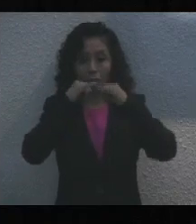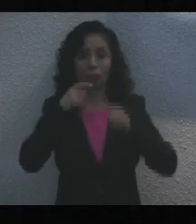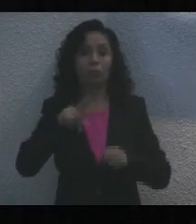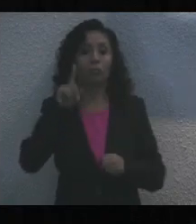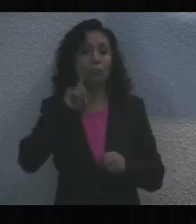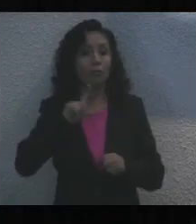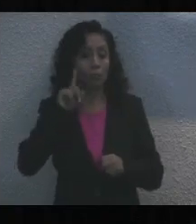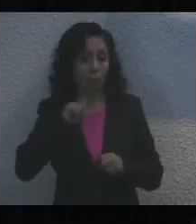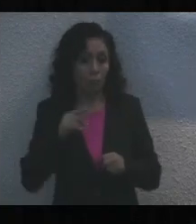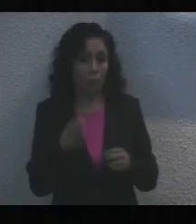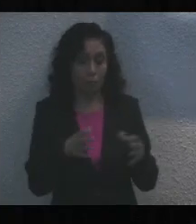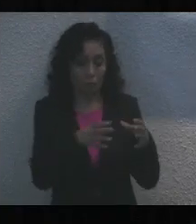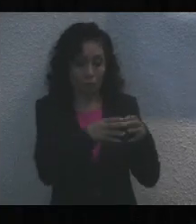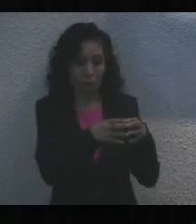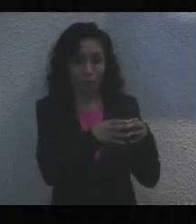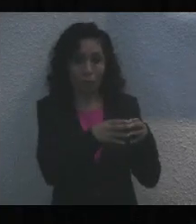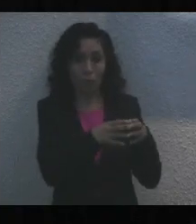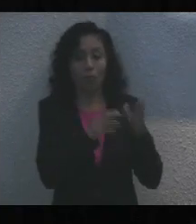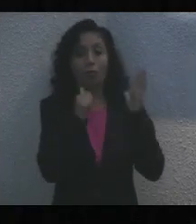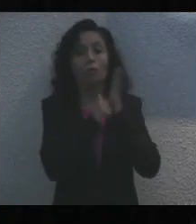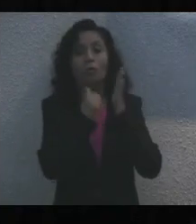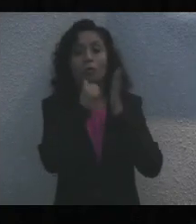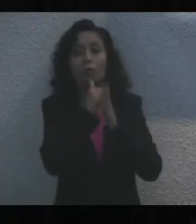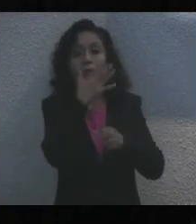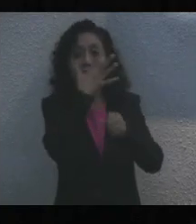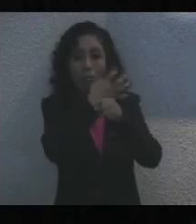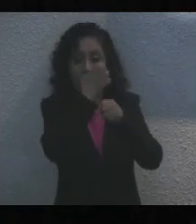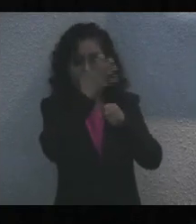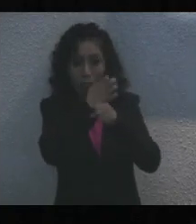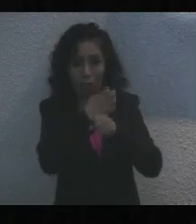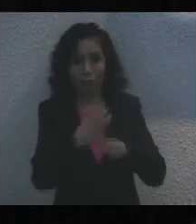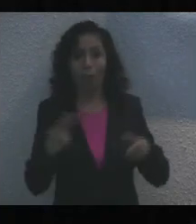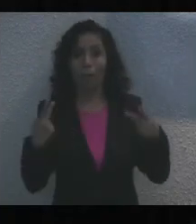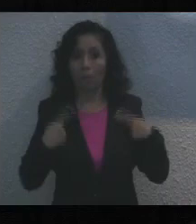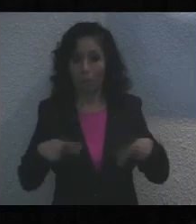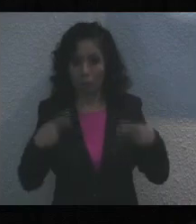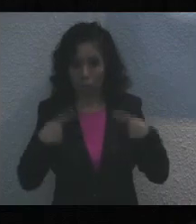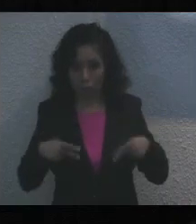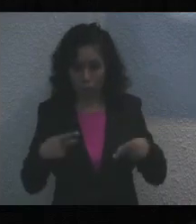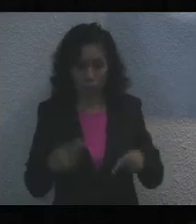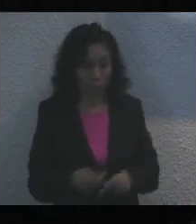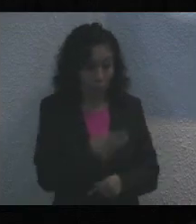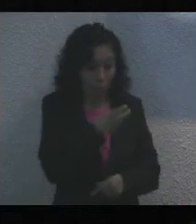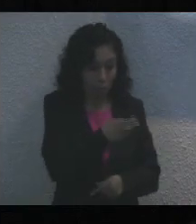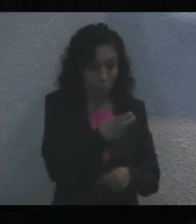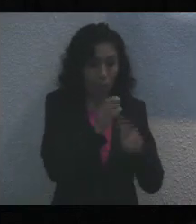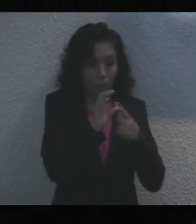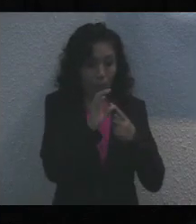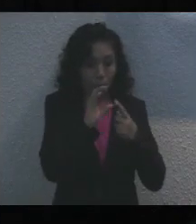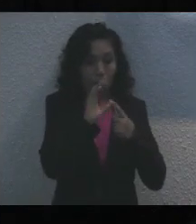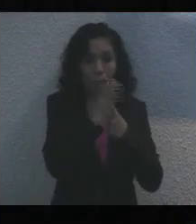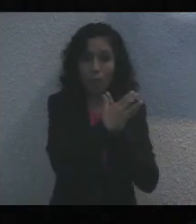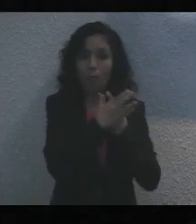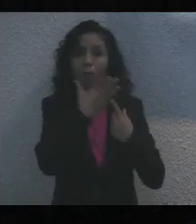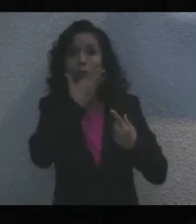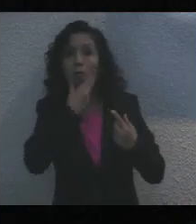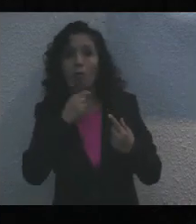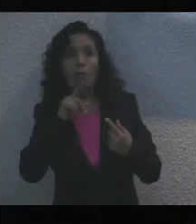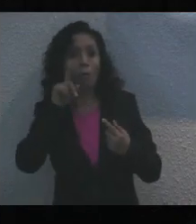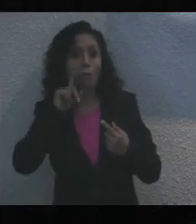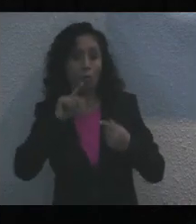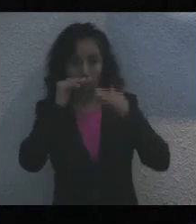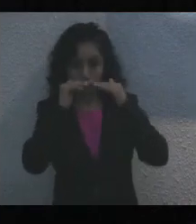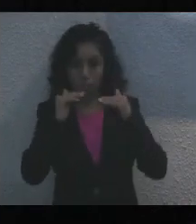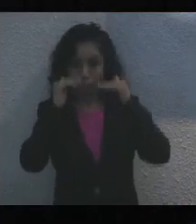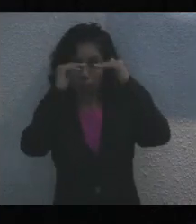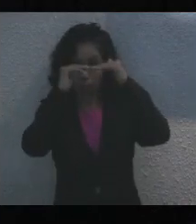Mujer. Artículo quinto. La persona que presida la Comisión para la Igualdad de Género en su